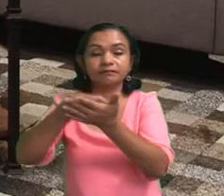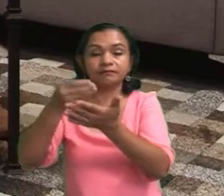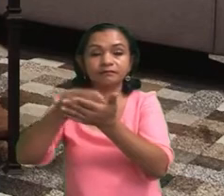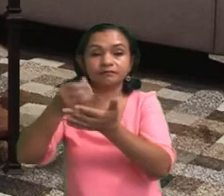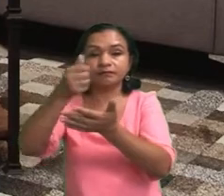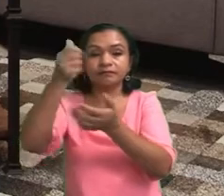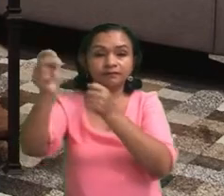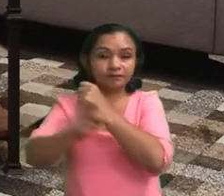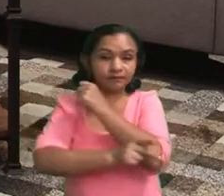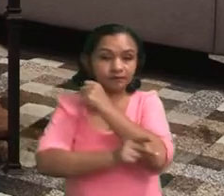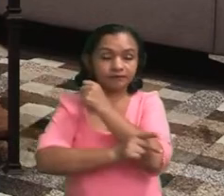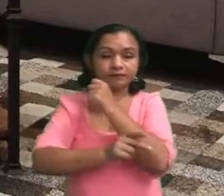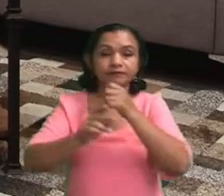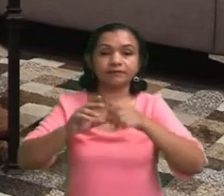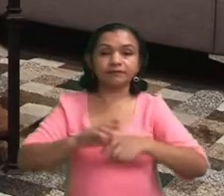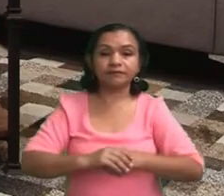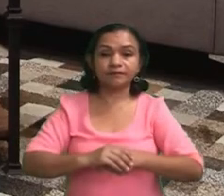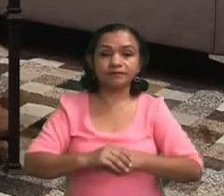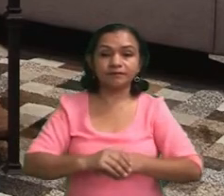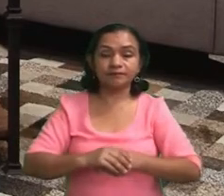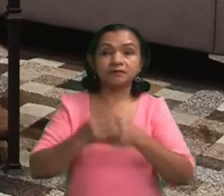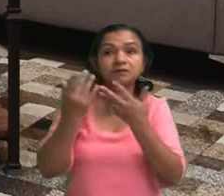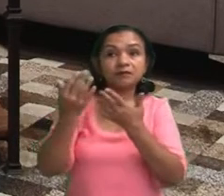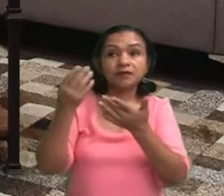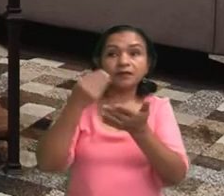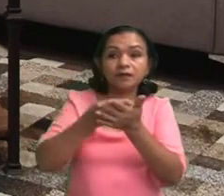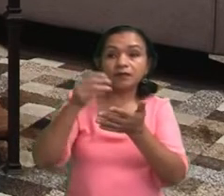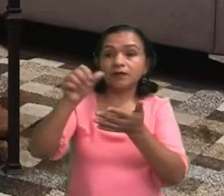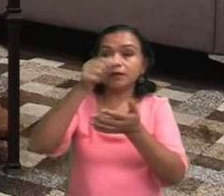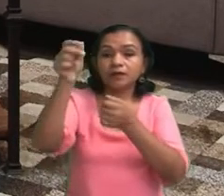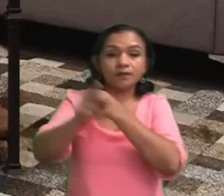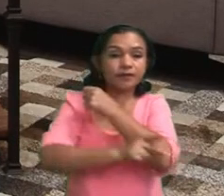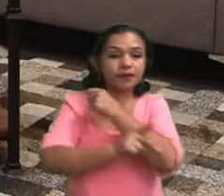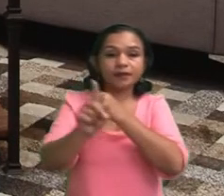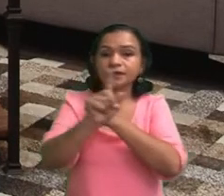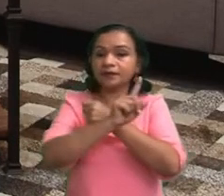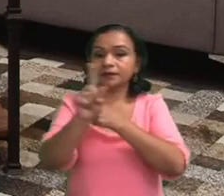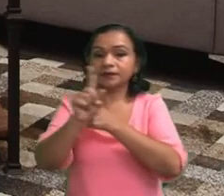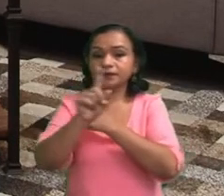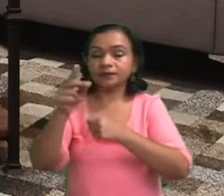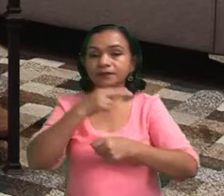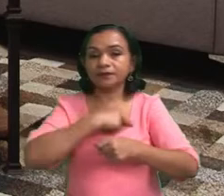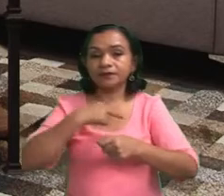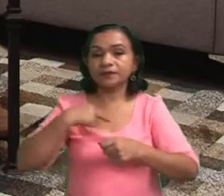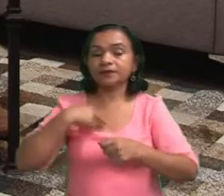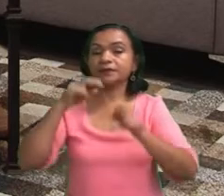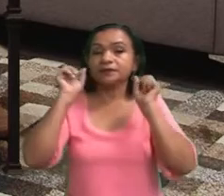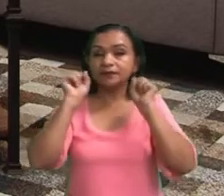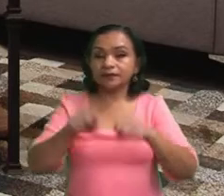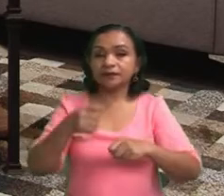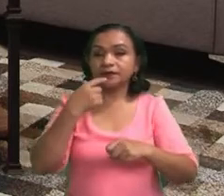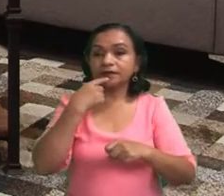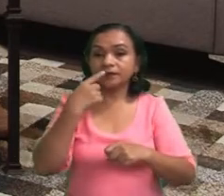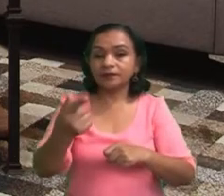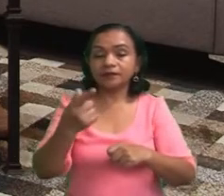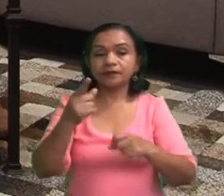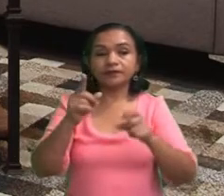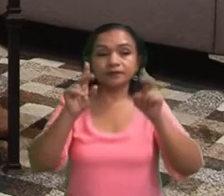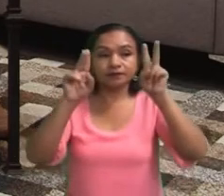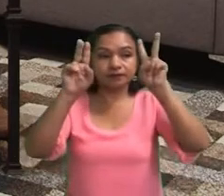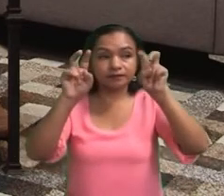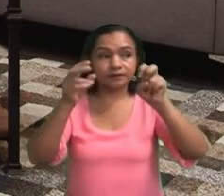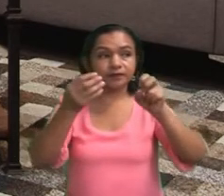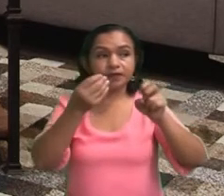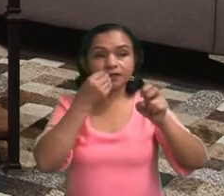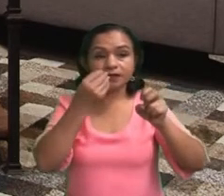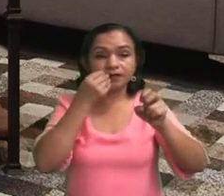alimentaria surja de tu país y que no estés dependiendo de otros países. Entonces nosotros podemos decir que en el tema de seguridad